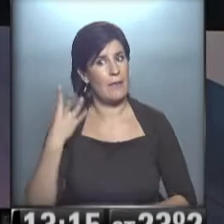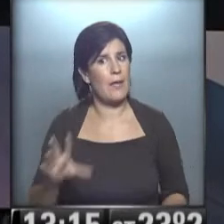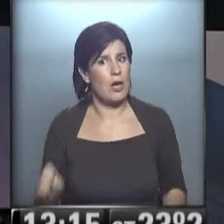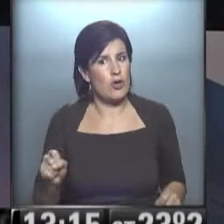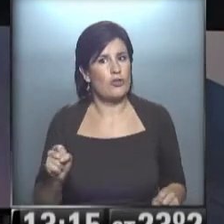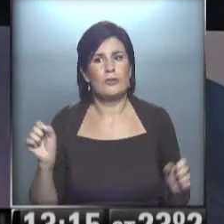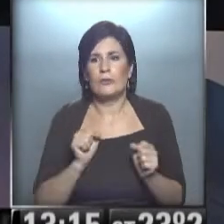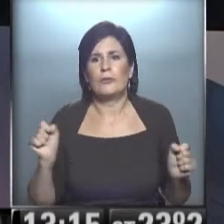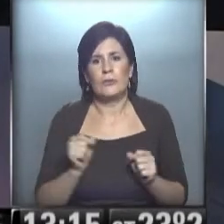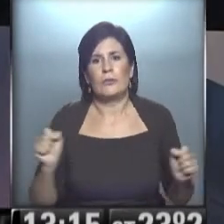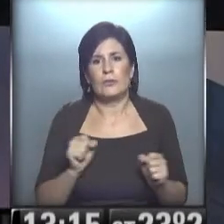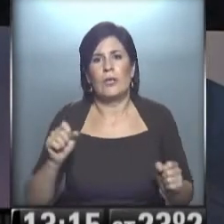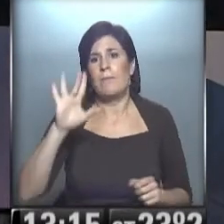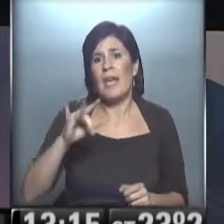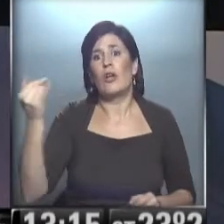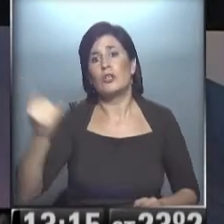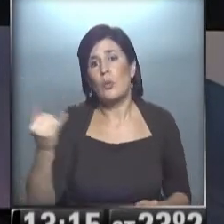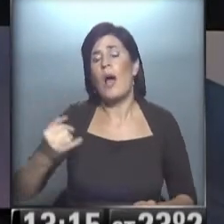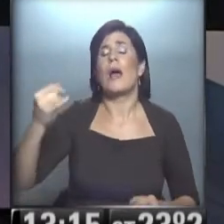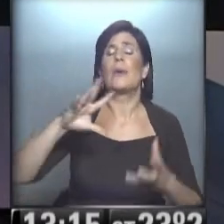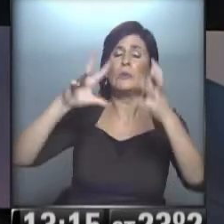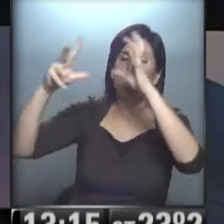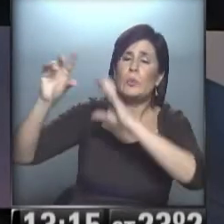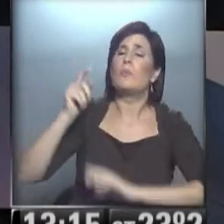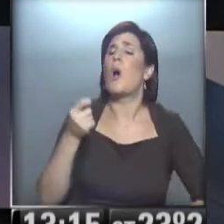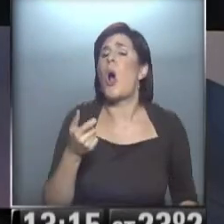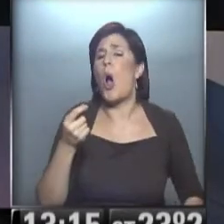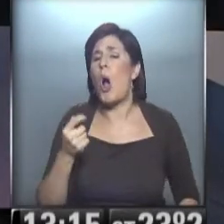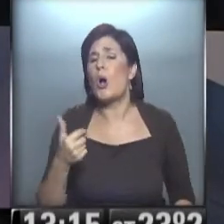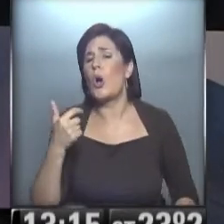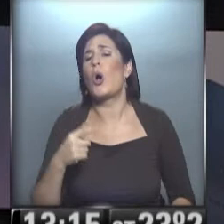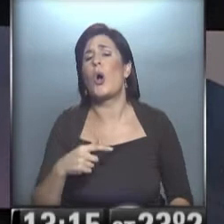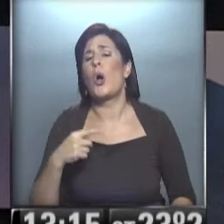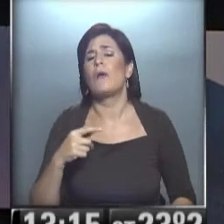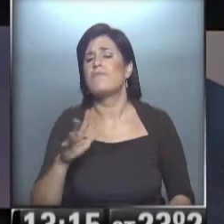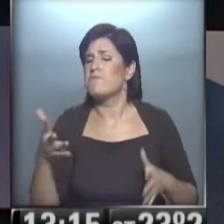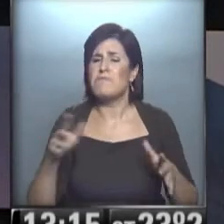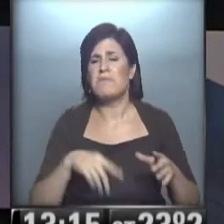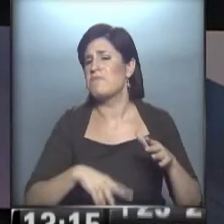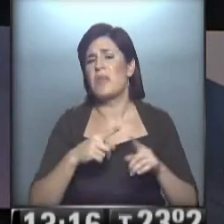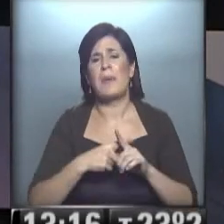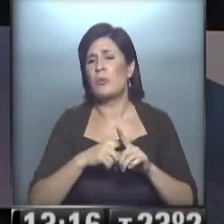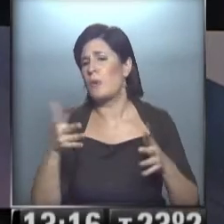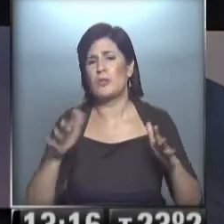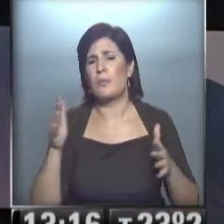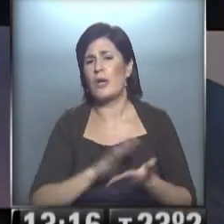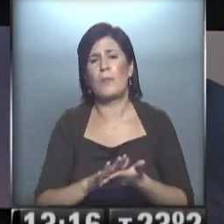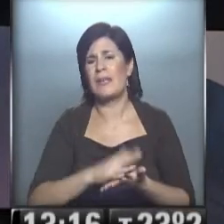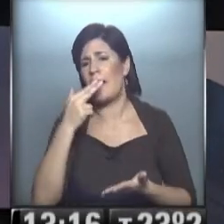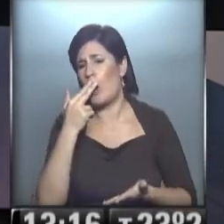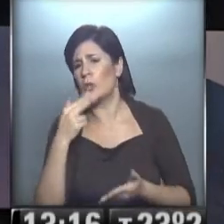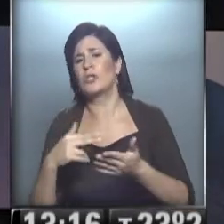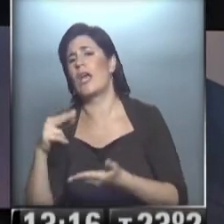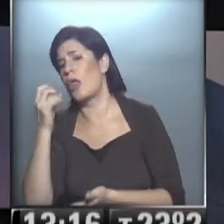frío. Miércoles, jueves, cielo algo parcialmente nublado. Las temperaturas muy poquito cambio, las mínimas entre 11, 12 y las